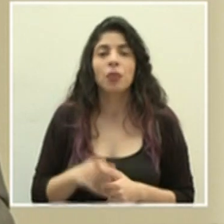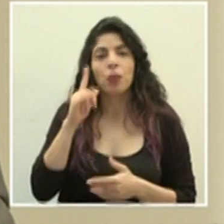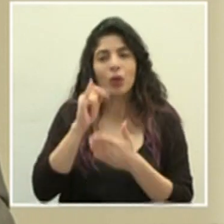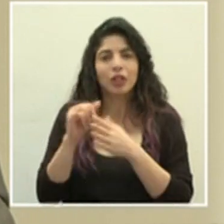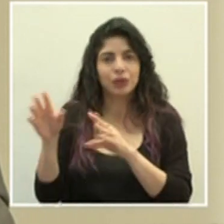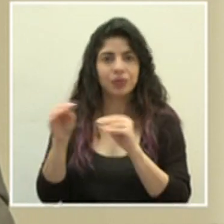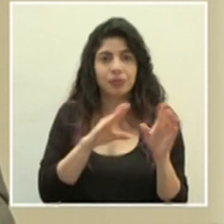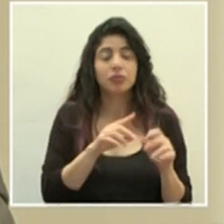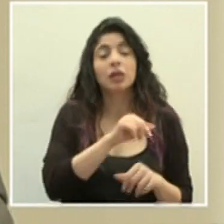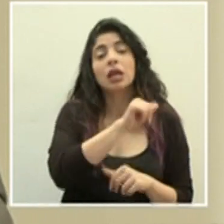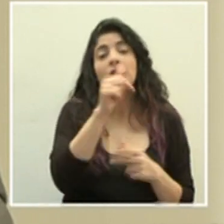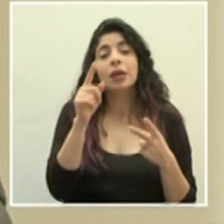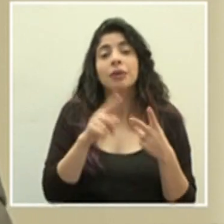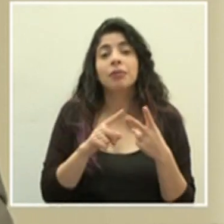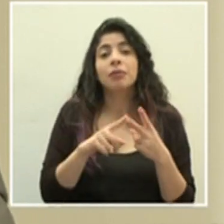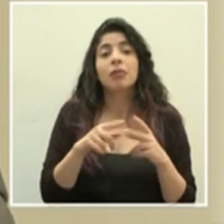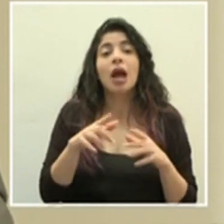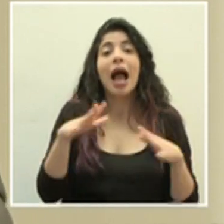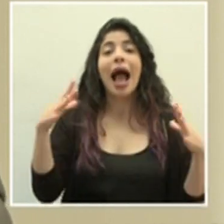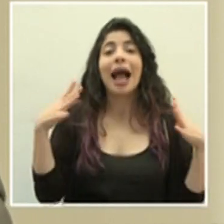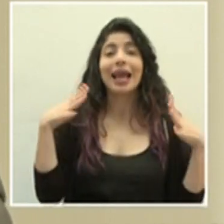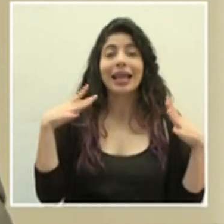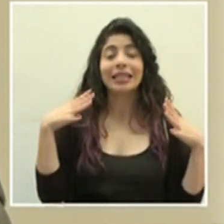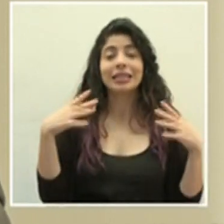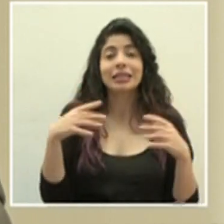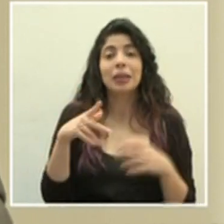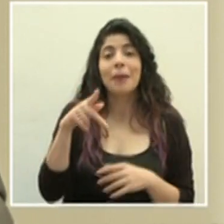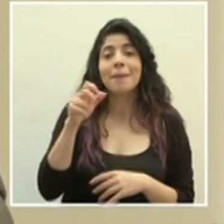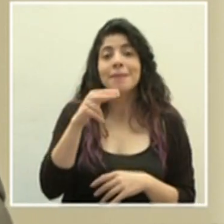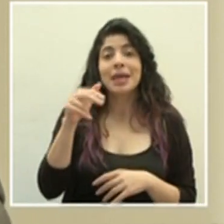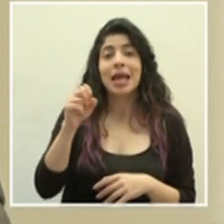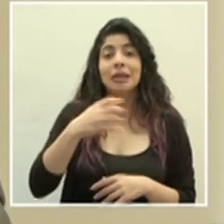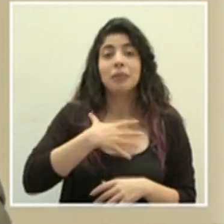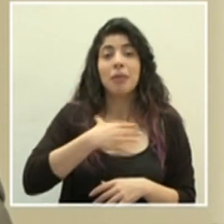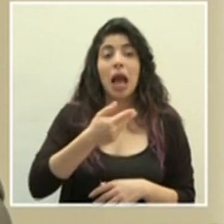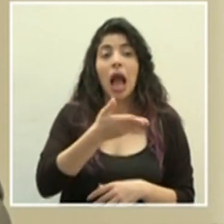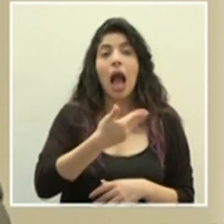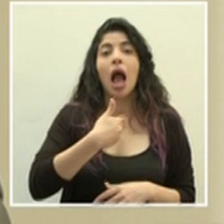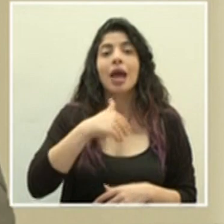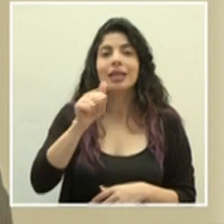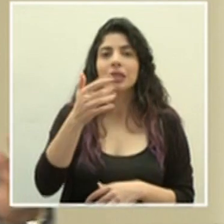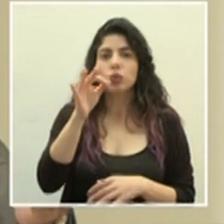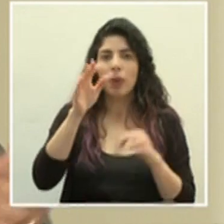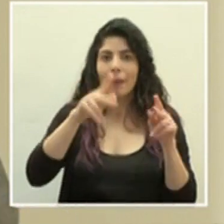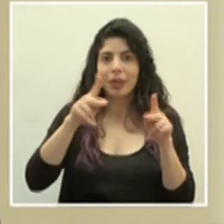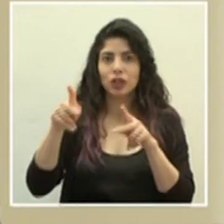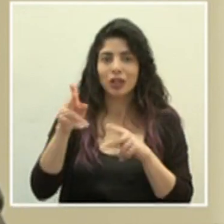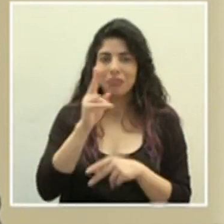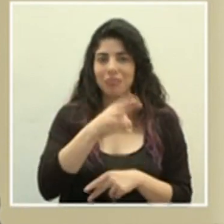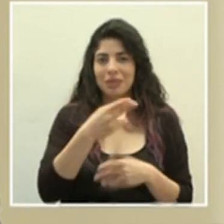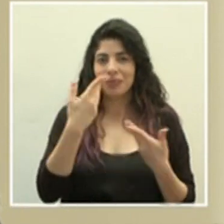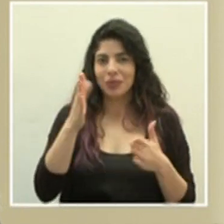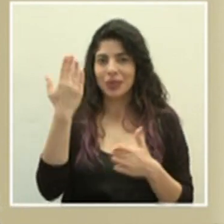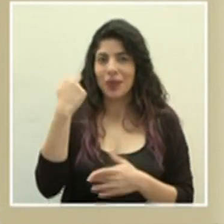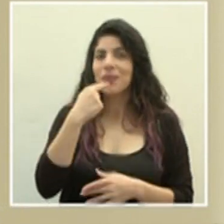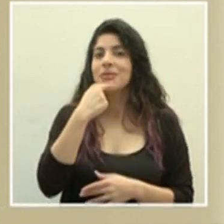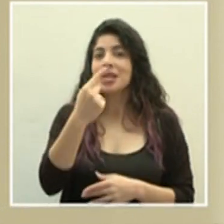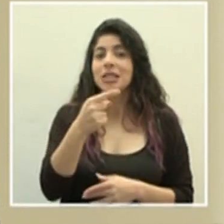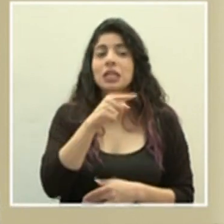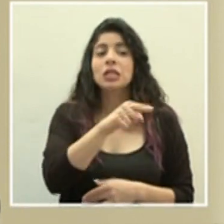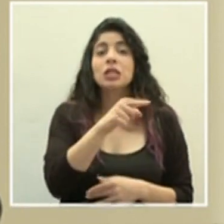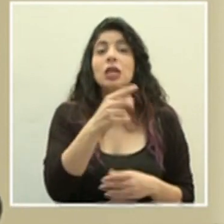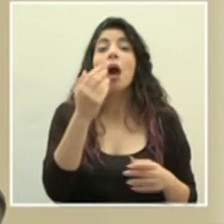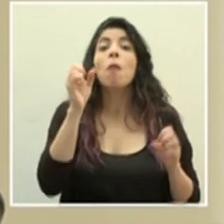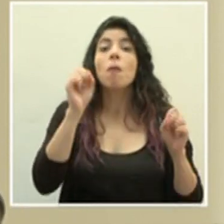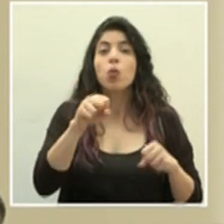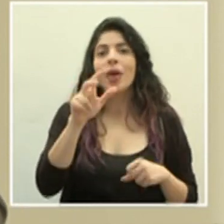Asimismo, en el sector de Ángeles, del sector Ángeles de Peñas Blancas, tenemos 19 personas, que son estos que ya le mencioné, de una capacidad